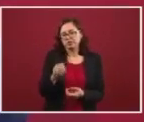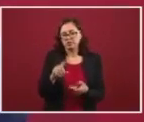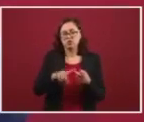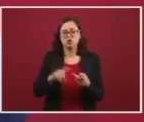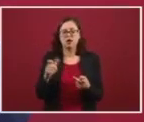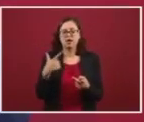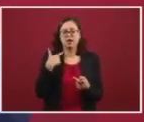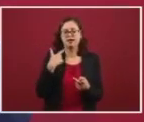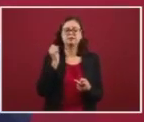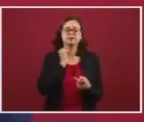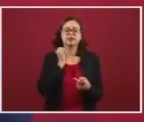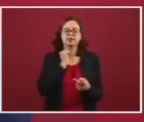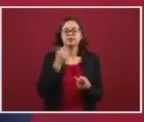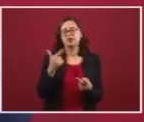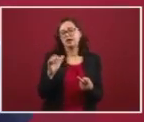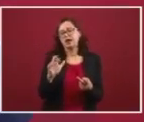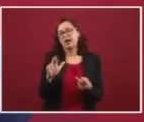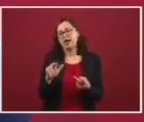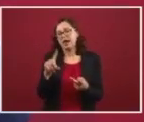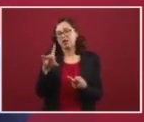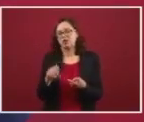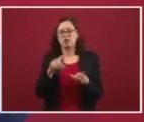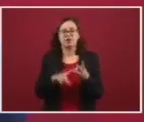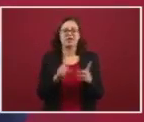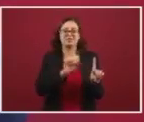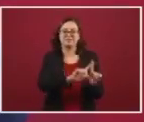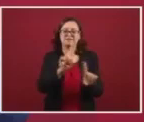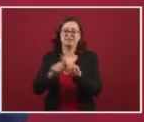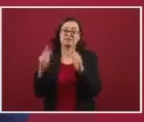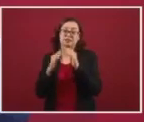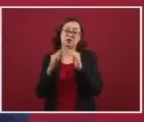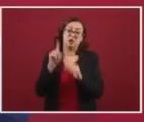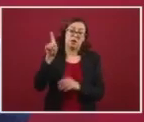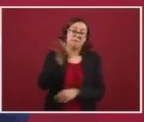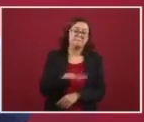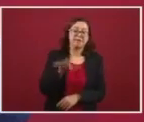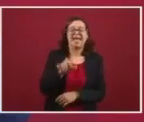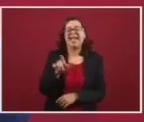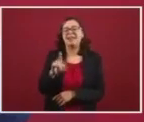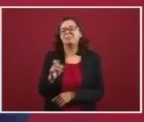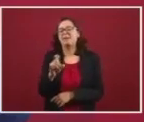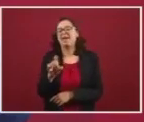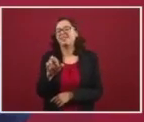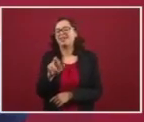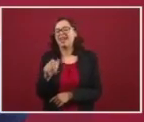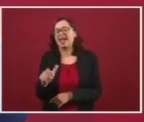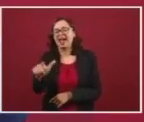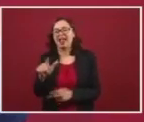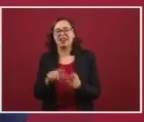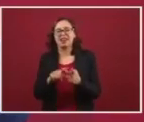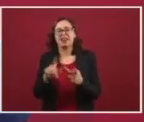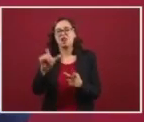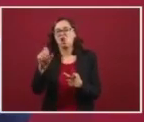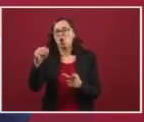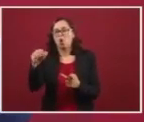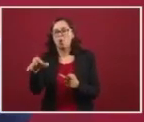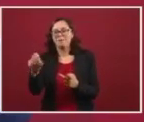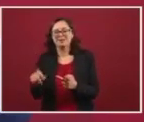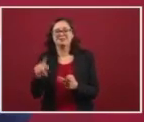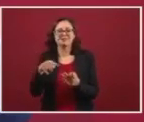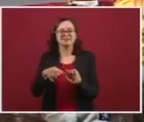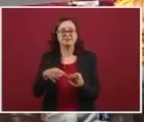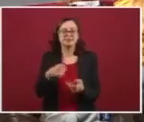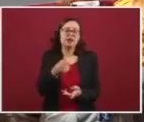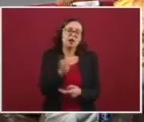Sánchez y una serie de casas que están en el Pedregal, que están en Bosques de las Lomas. Concretamente Rocío Orozco tenía dos, un departamento y